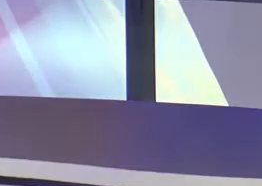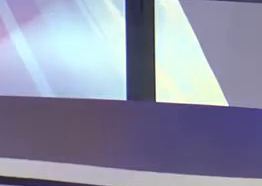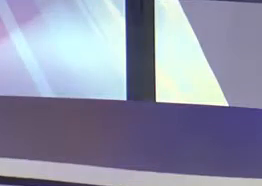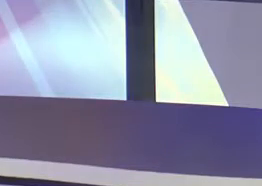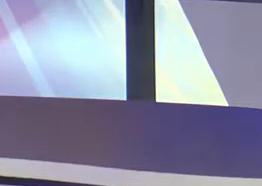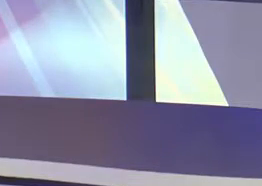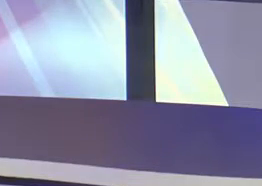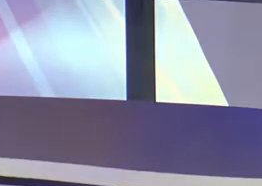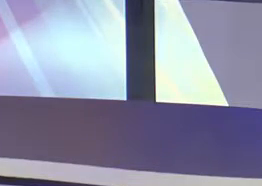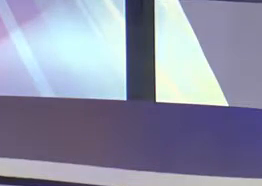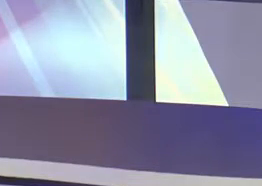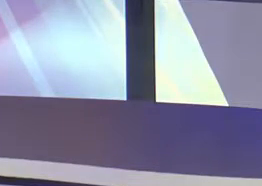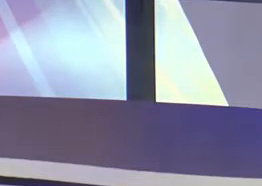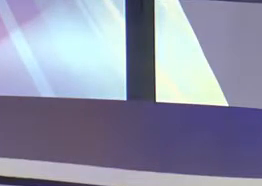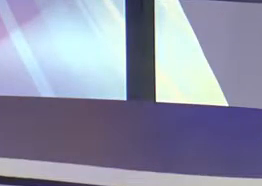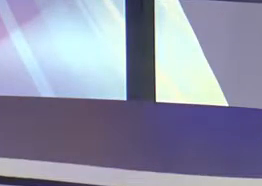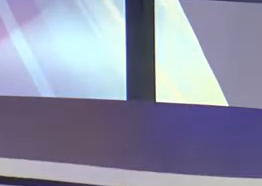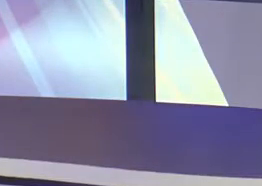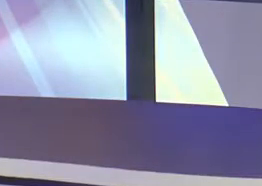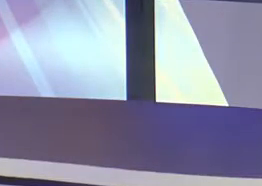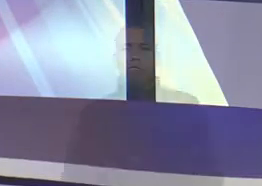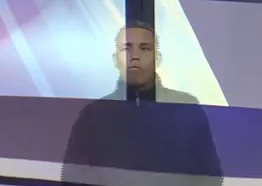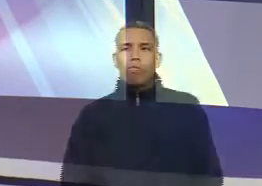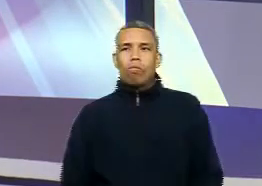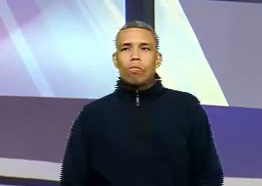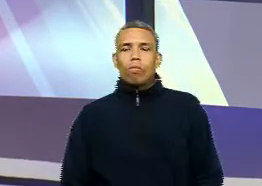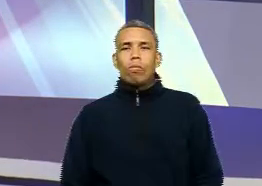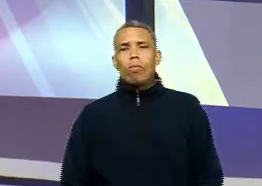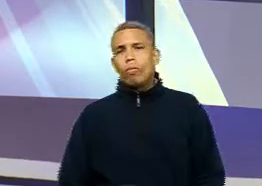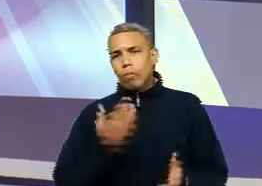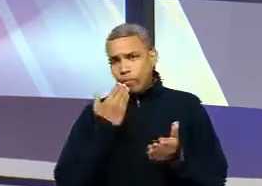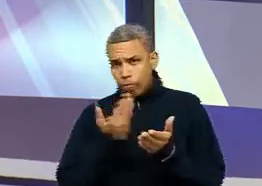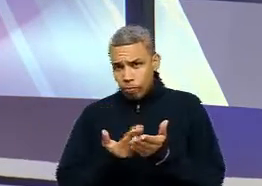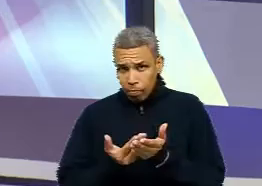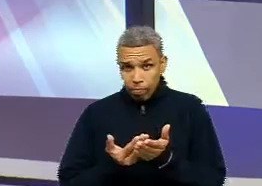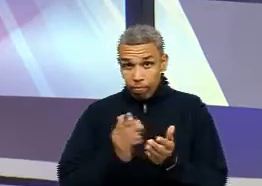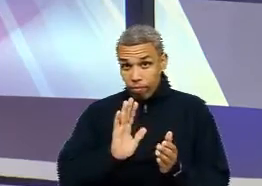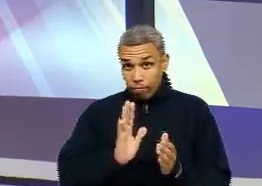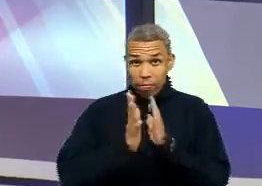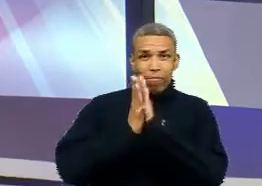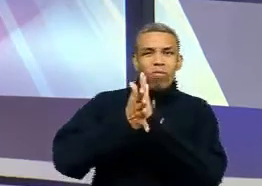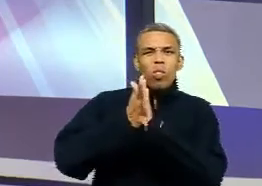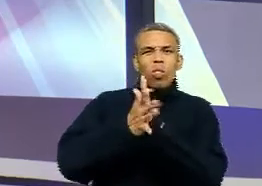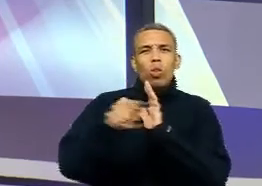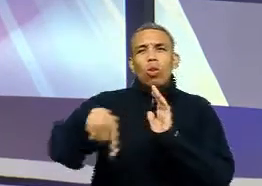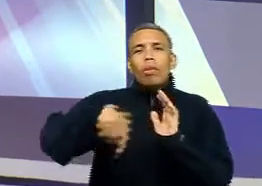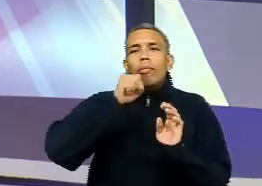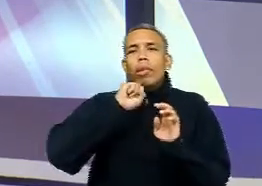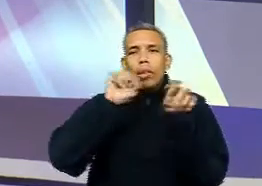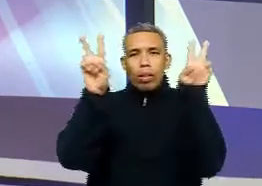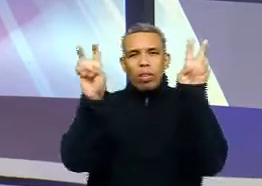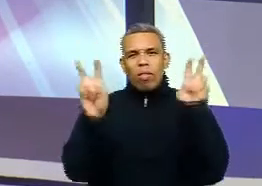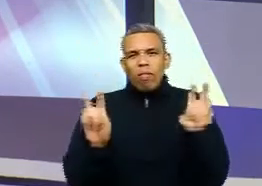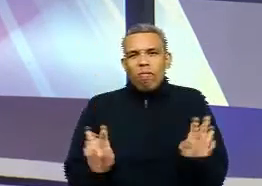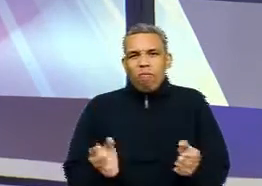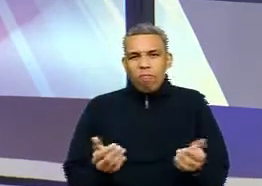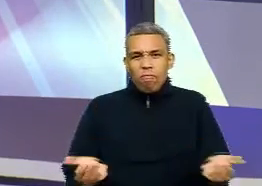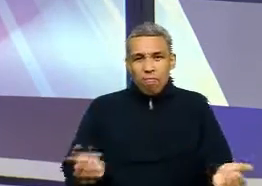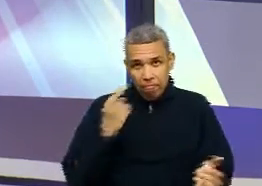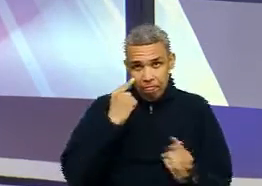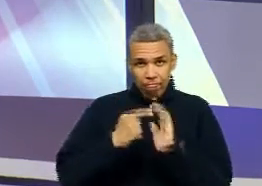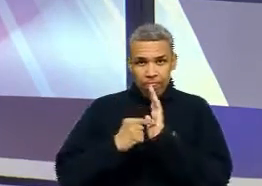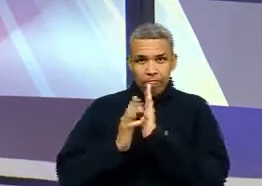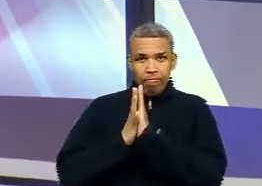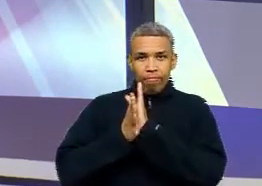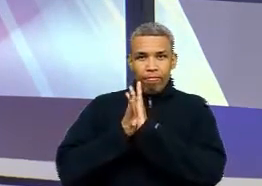Muy buenas tardes y bienvenidos a Enlace Noticias Fin de Semana con el desarrollo informativo más importante de nuestra ciudad y región en las últimas horas. Estos son nuestros